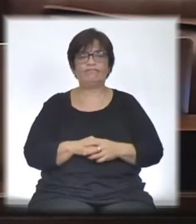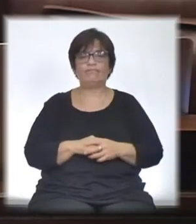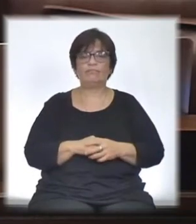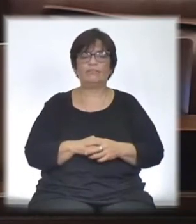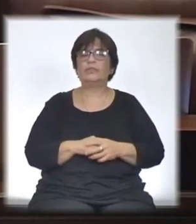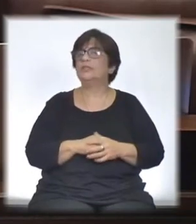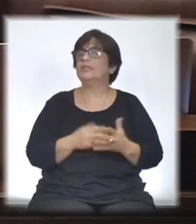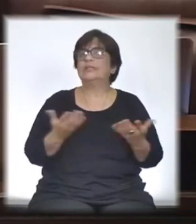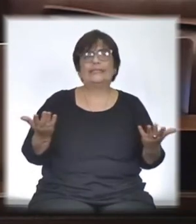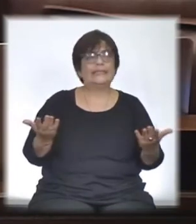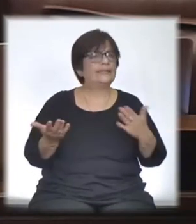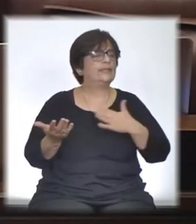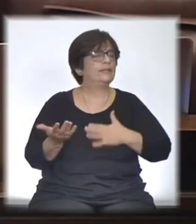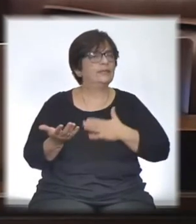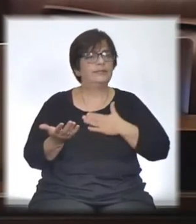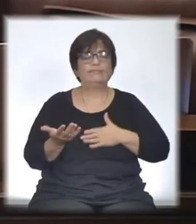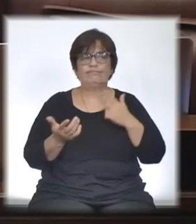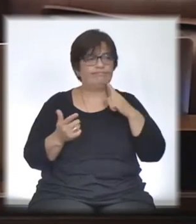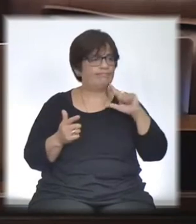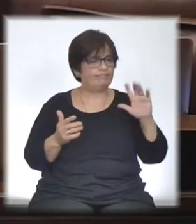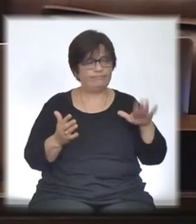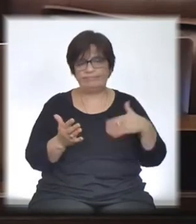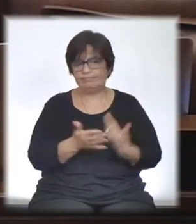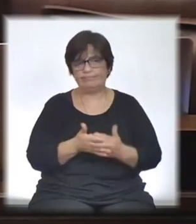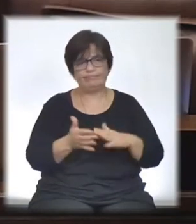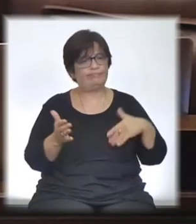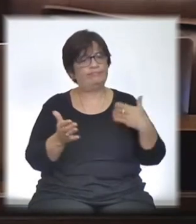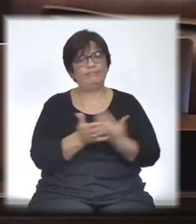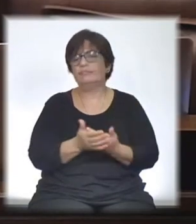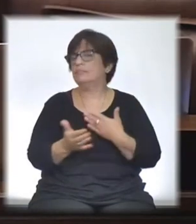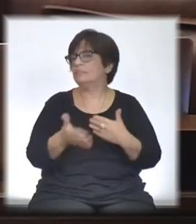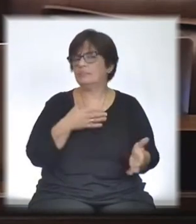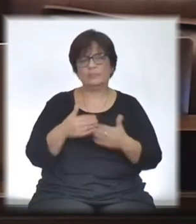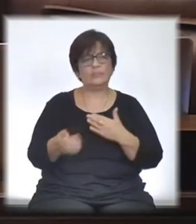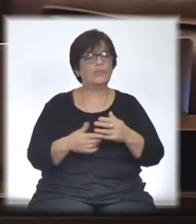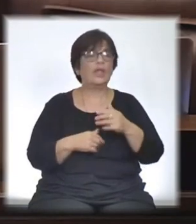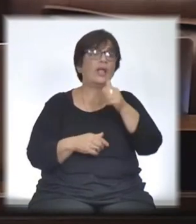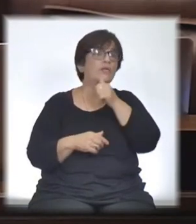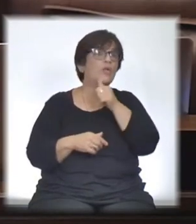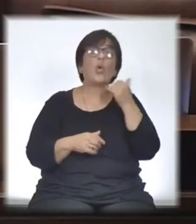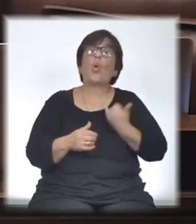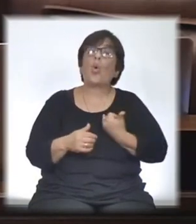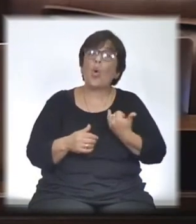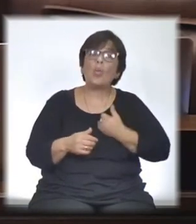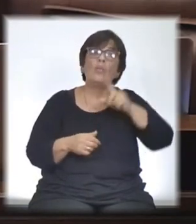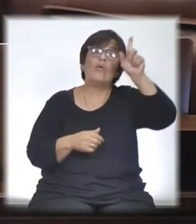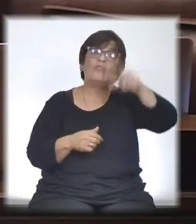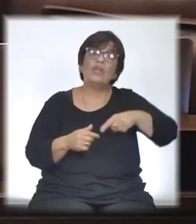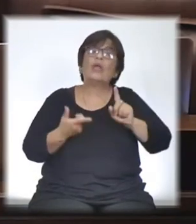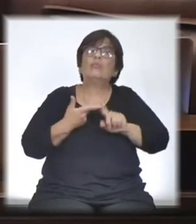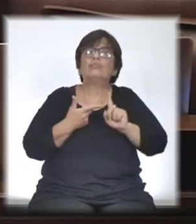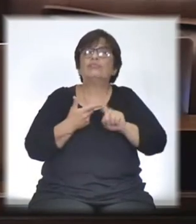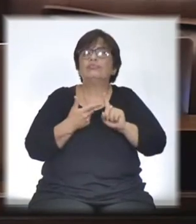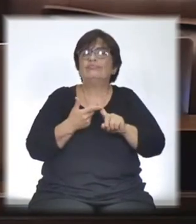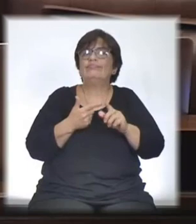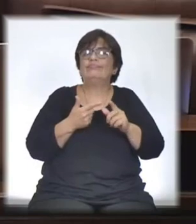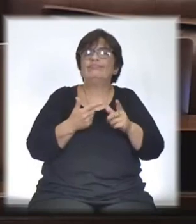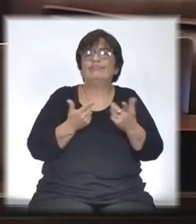Ante la falta de acuerdo, la solución se logró recurriendo a una solución transaccional